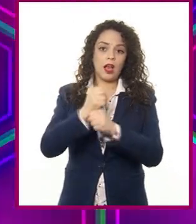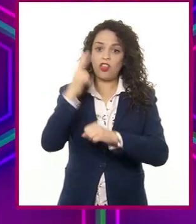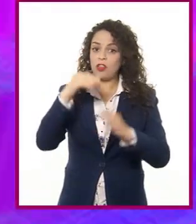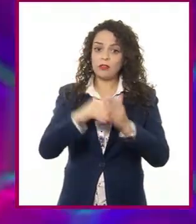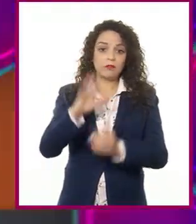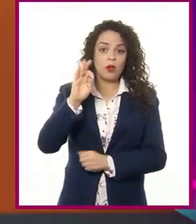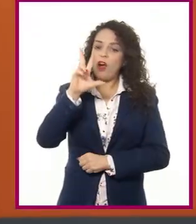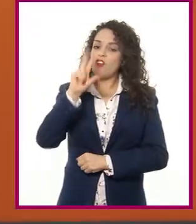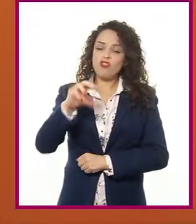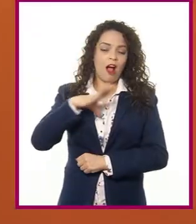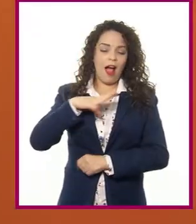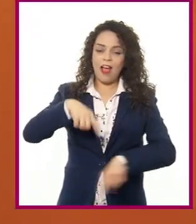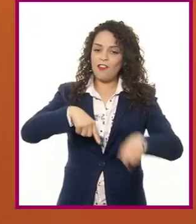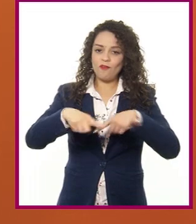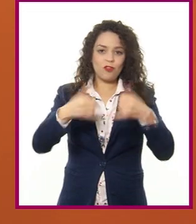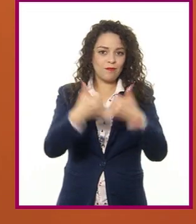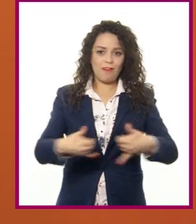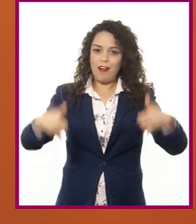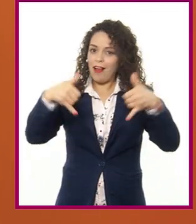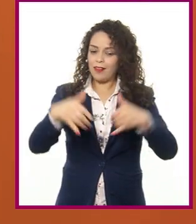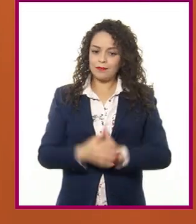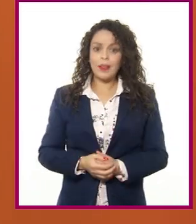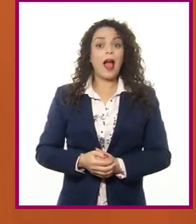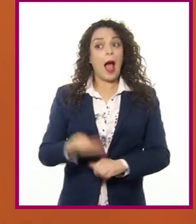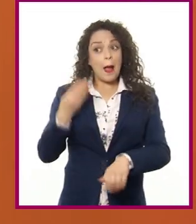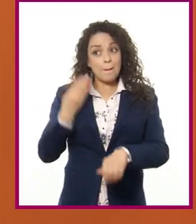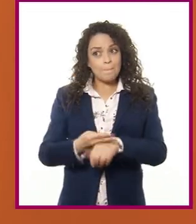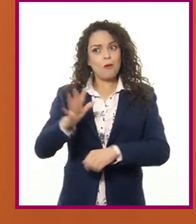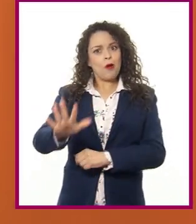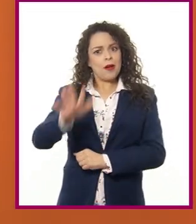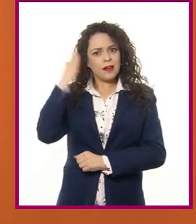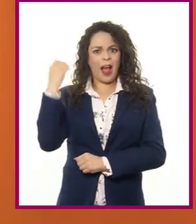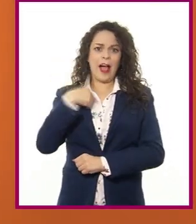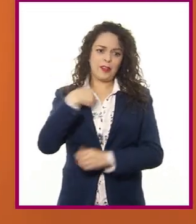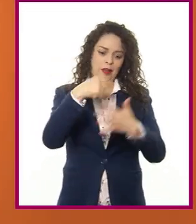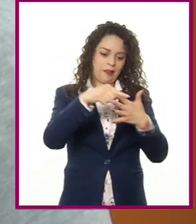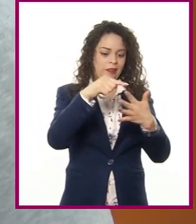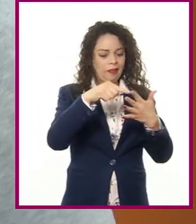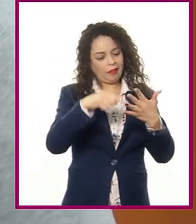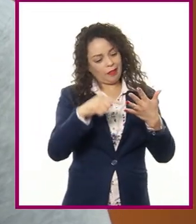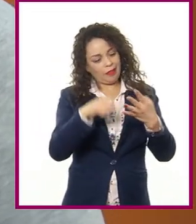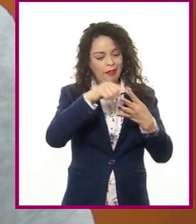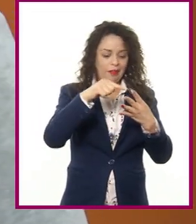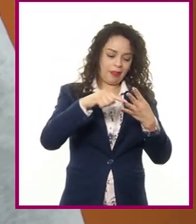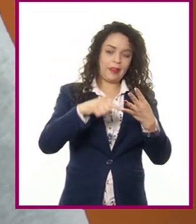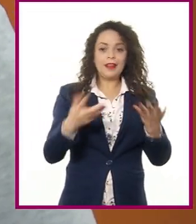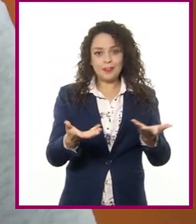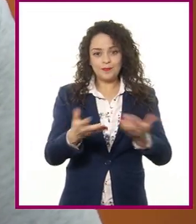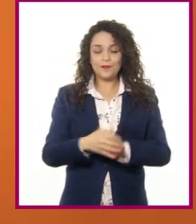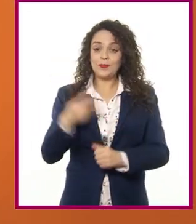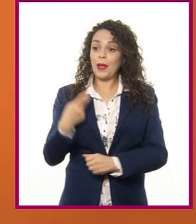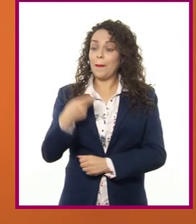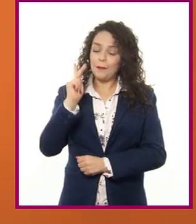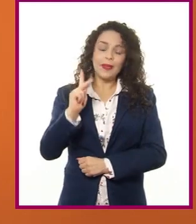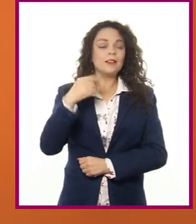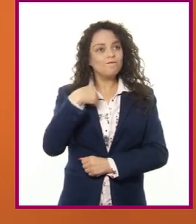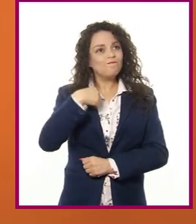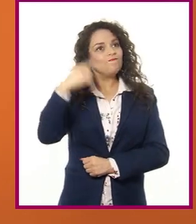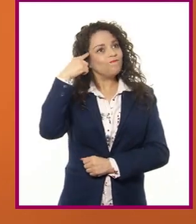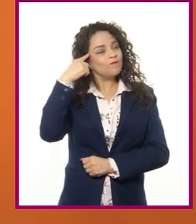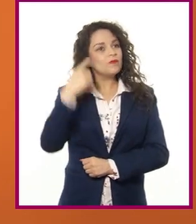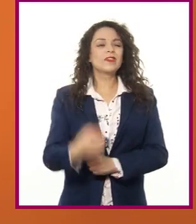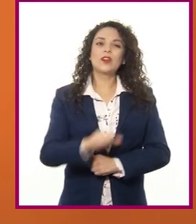Mundial. Y eso fue rápido, comparado con mi proceso de contar con los dedos. Sin embargo, maestra, me surge una